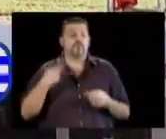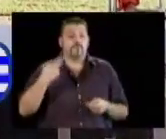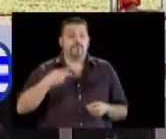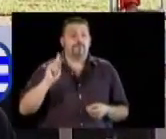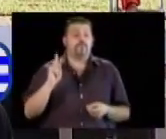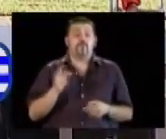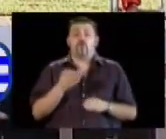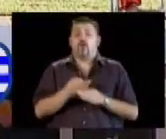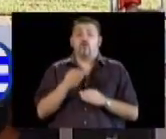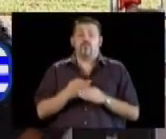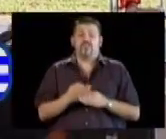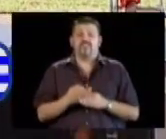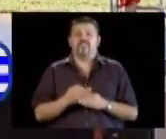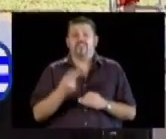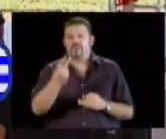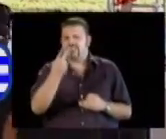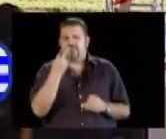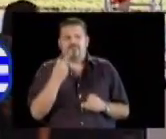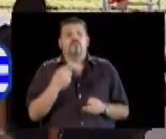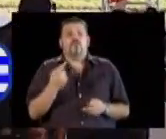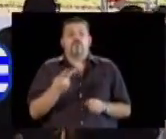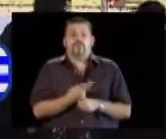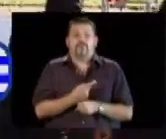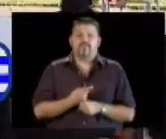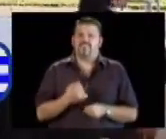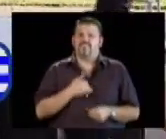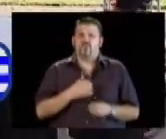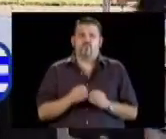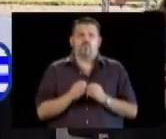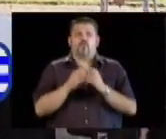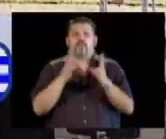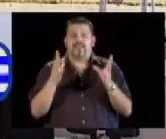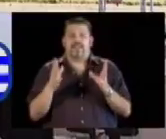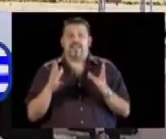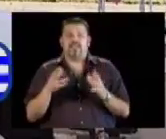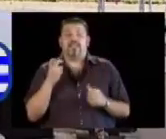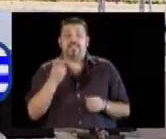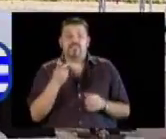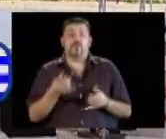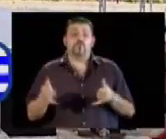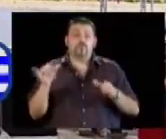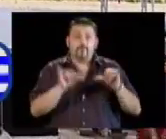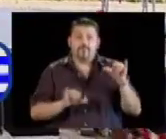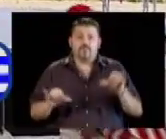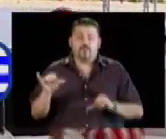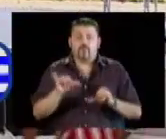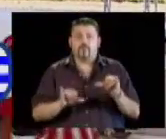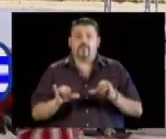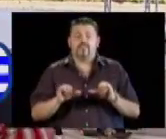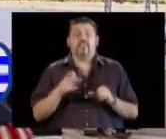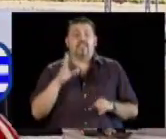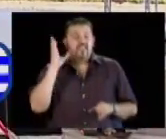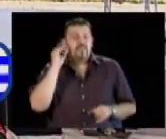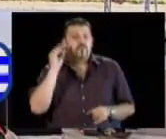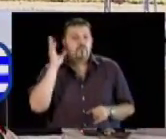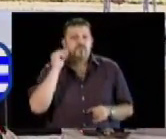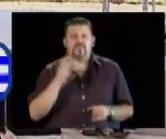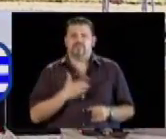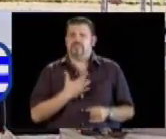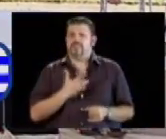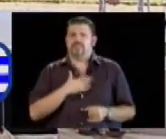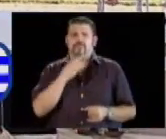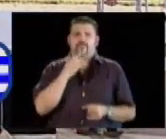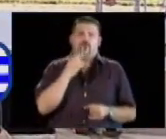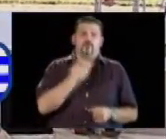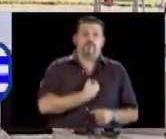para los que nos están viendo, han de decir qué es lo que sucede. Primero aclarar que no somos medicamento. Estamos escuchando que la gente tiene mejoras de salud,